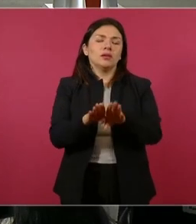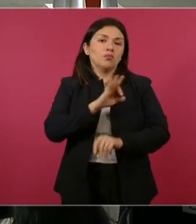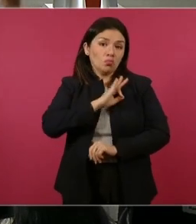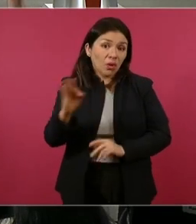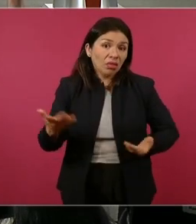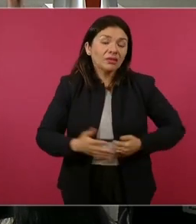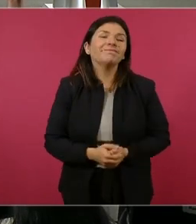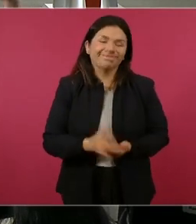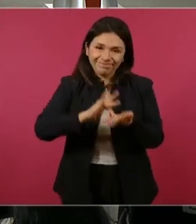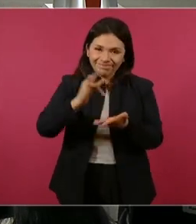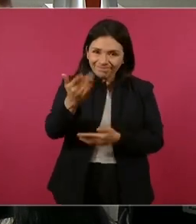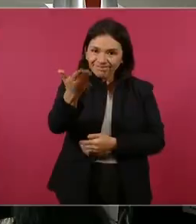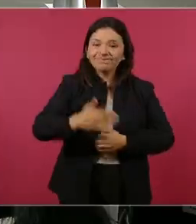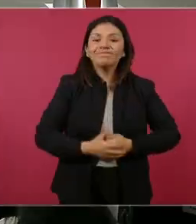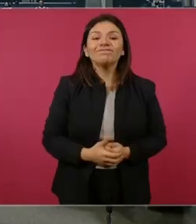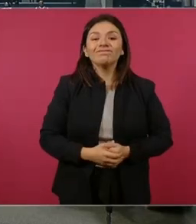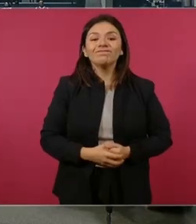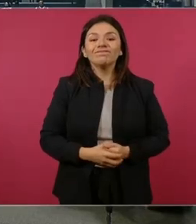Gracias, presidente.